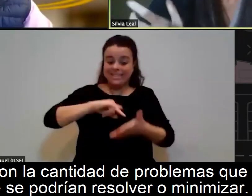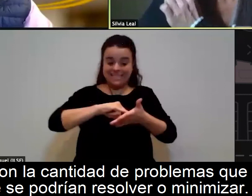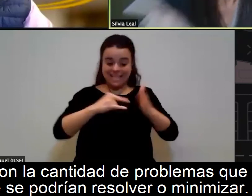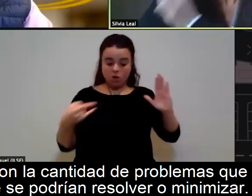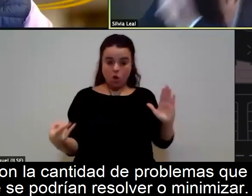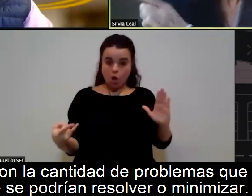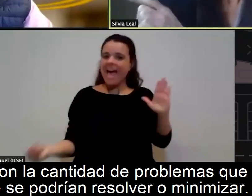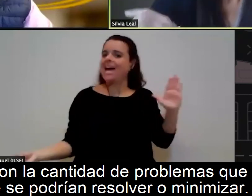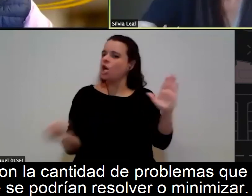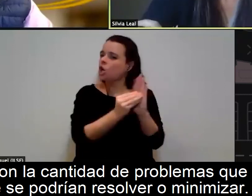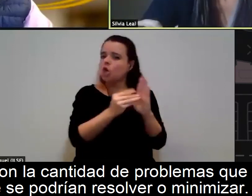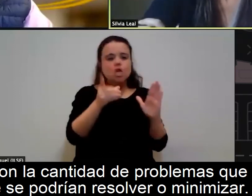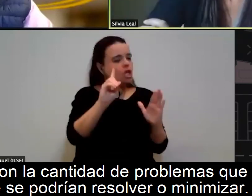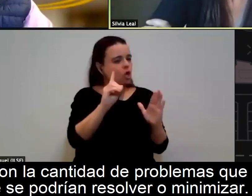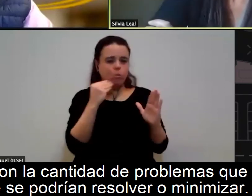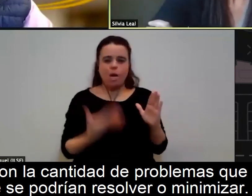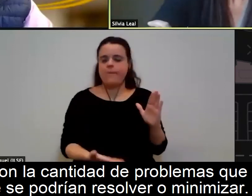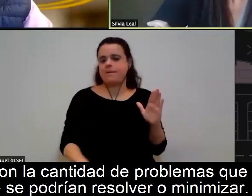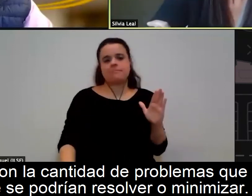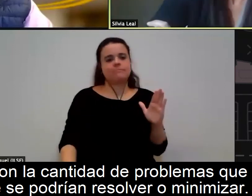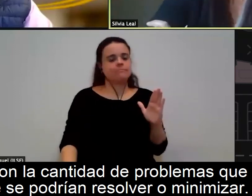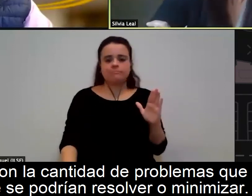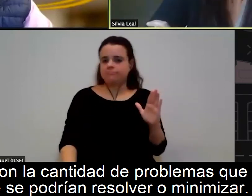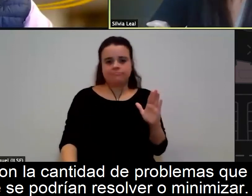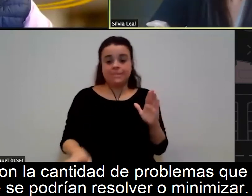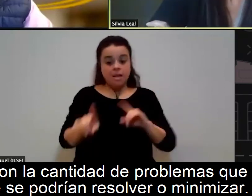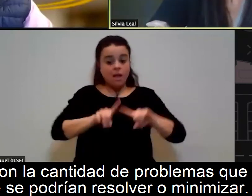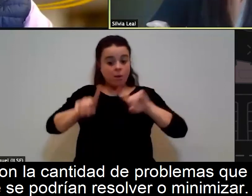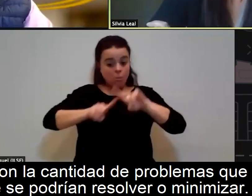al ritmo que se merece, con la cantidad de problemas que